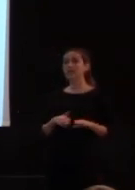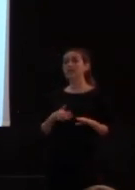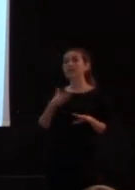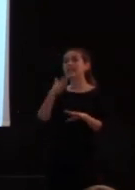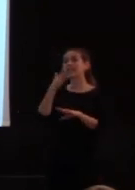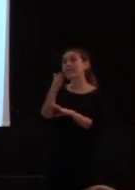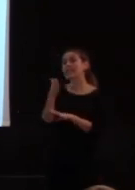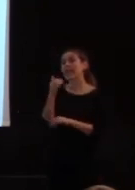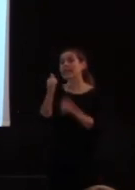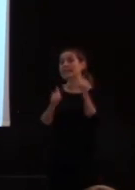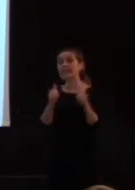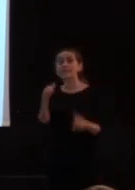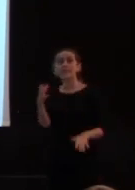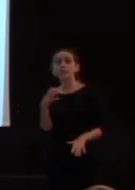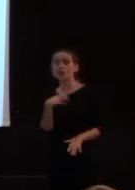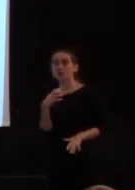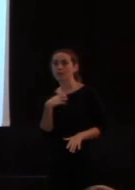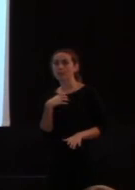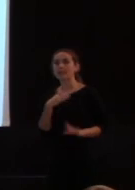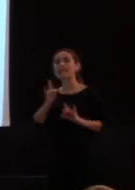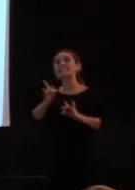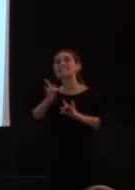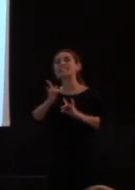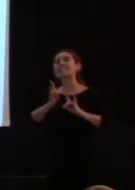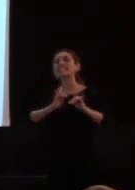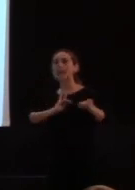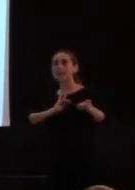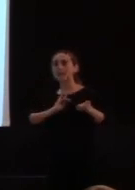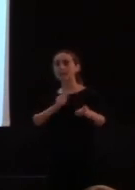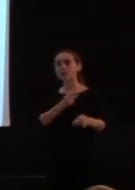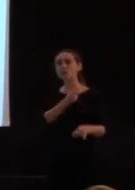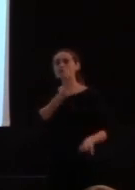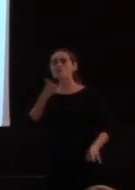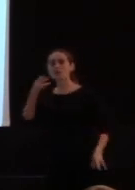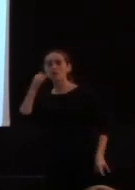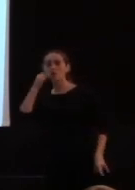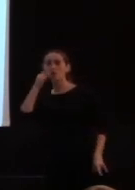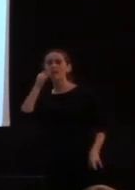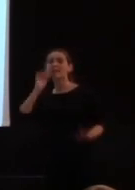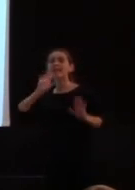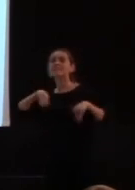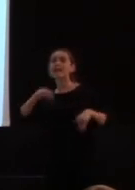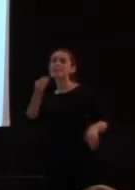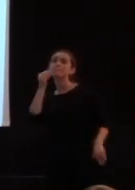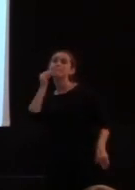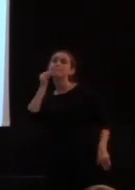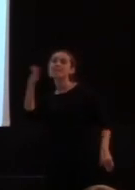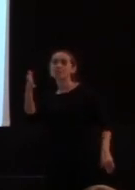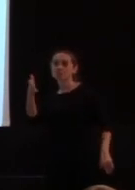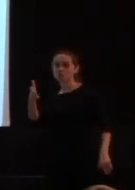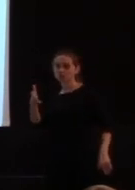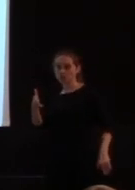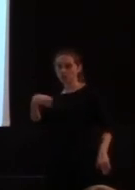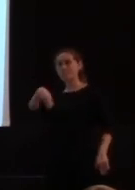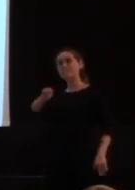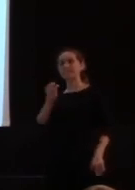examen. Llámame. Me ponía su teléfono. Besos. Máquina.